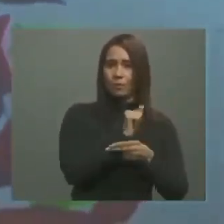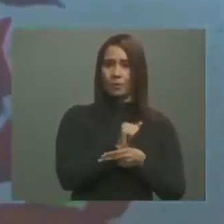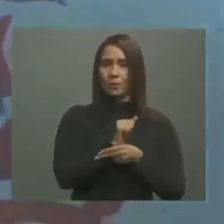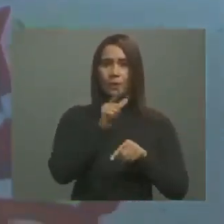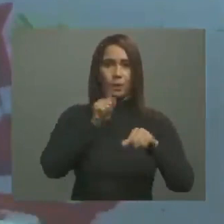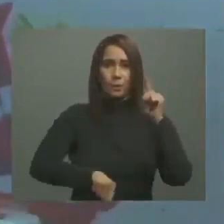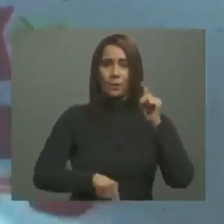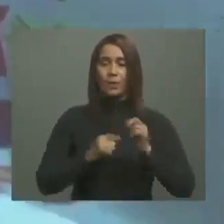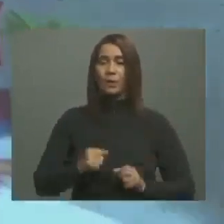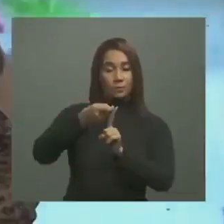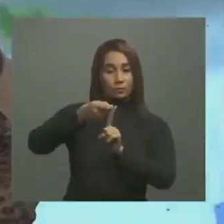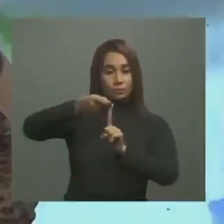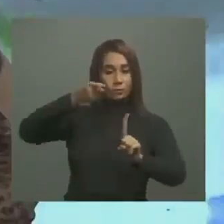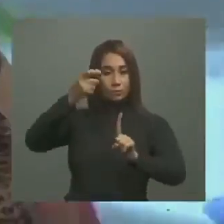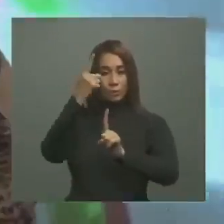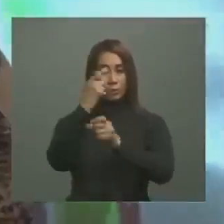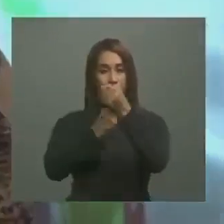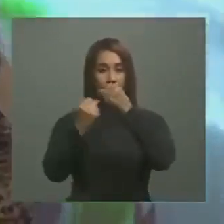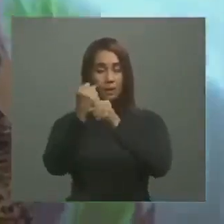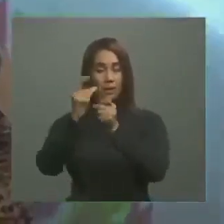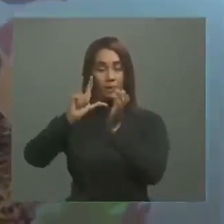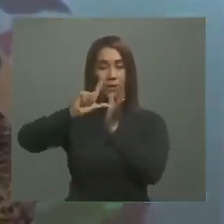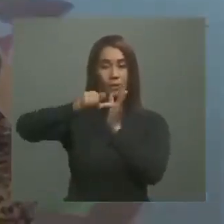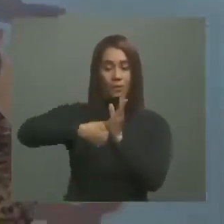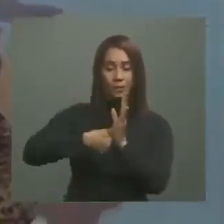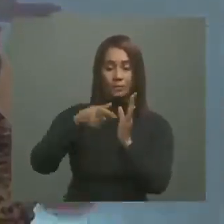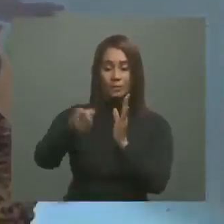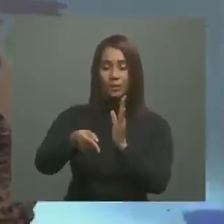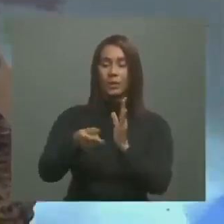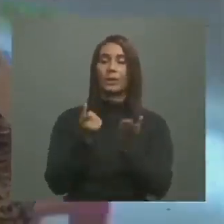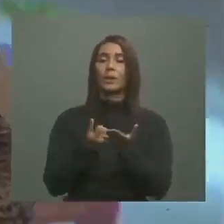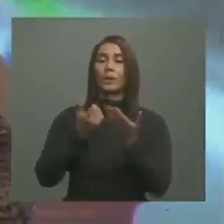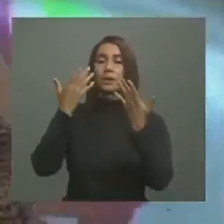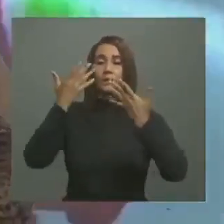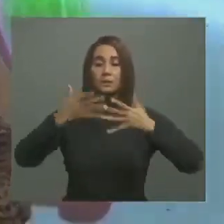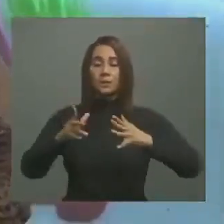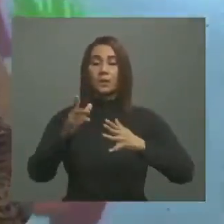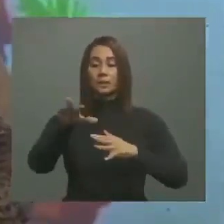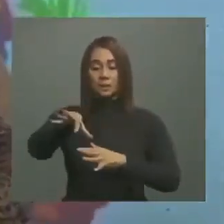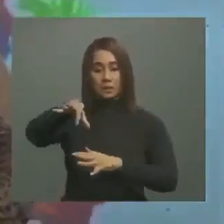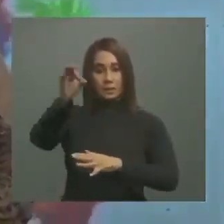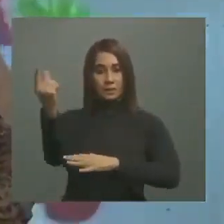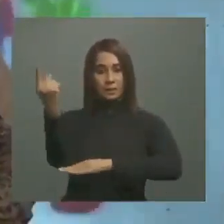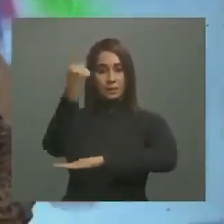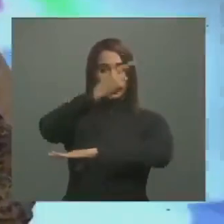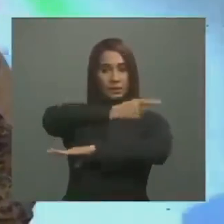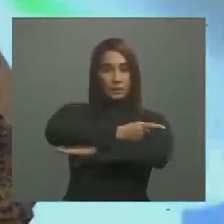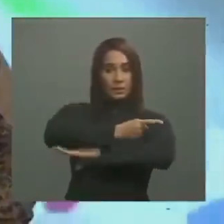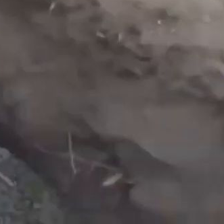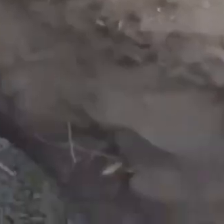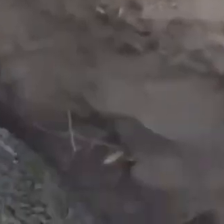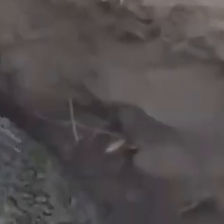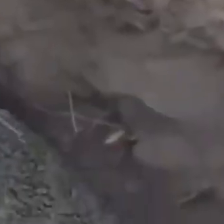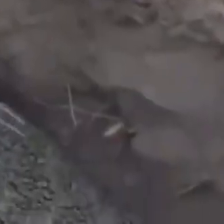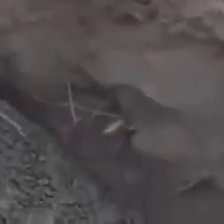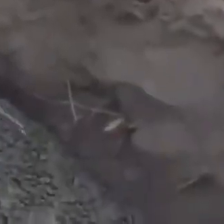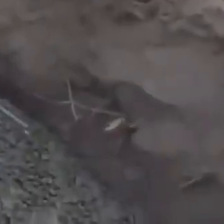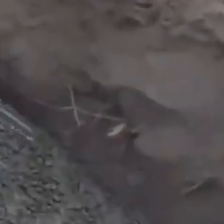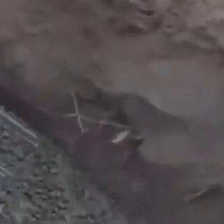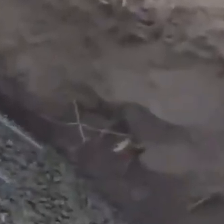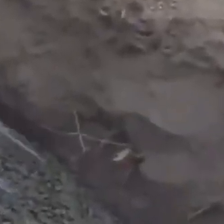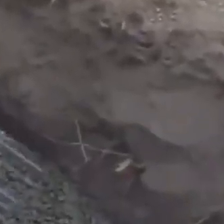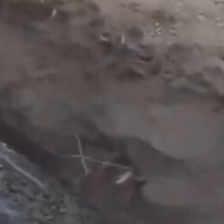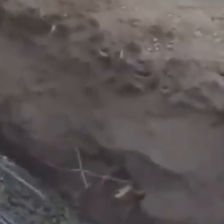las colinas que bordean la ciudad dominicana de Jimaní, la más próxima al paso fronterizo, situado en la carretera que comunica Santo Domingo con